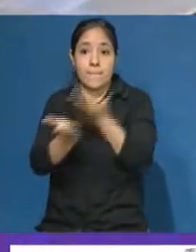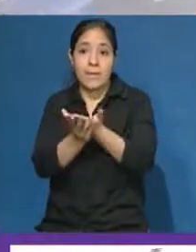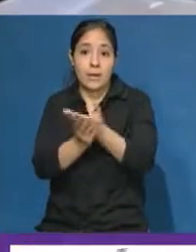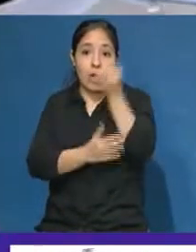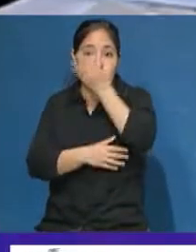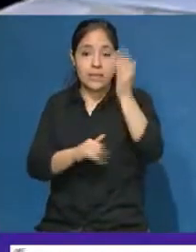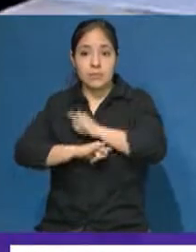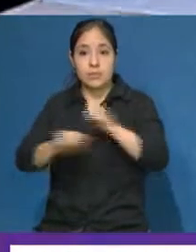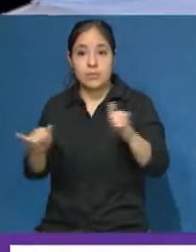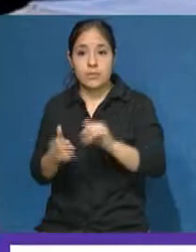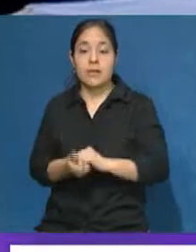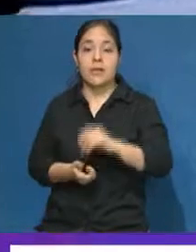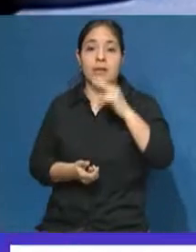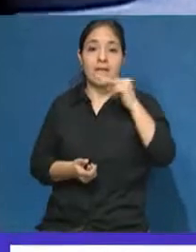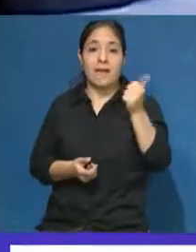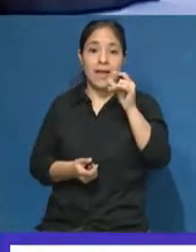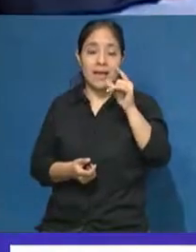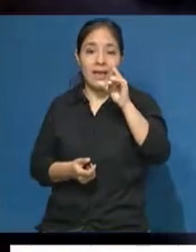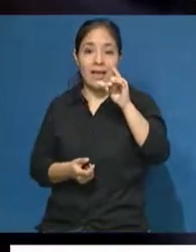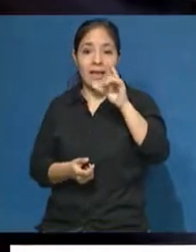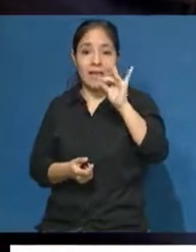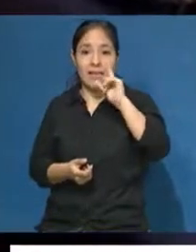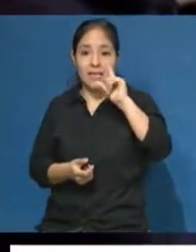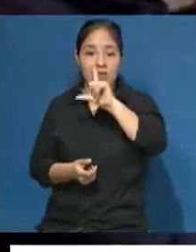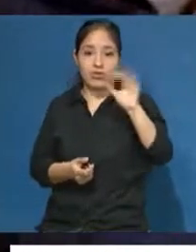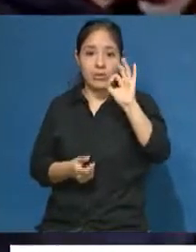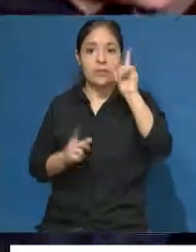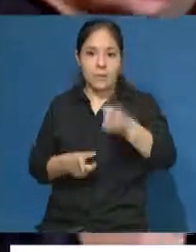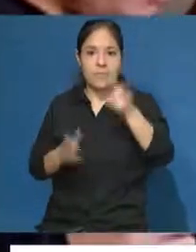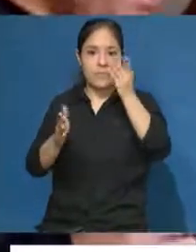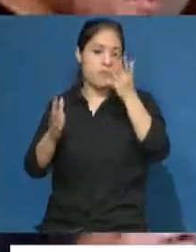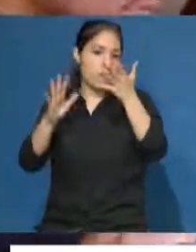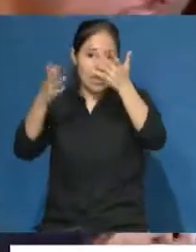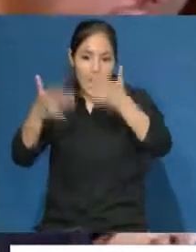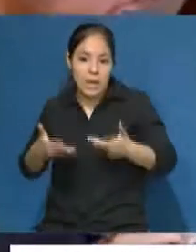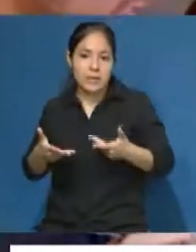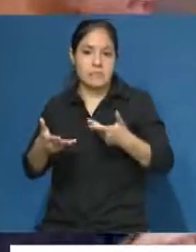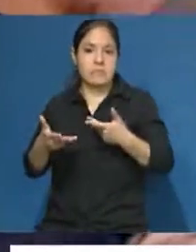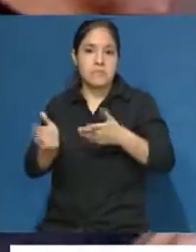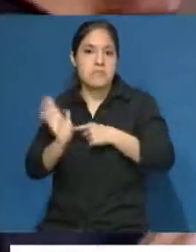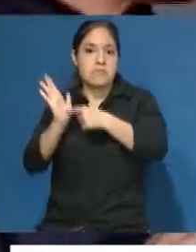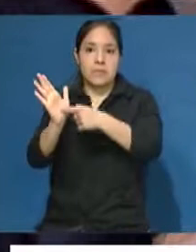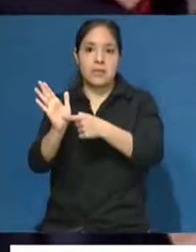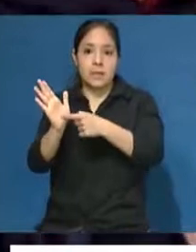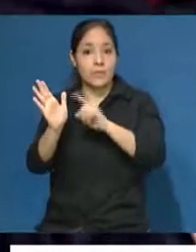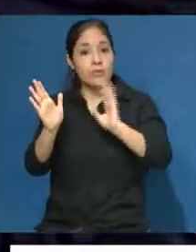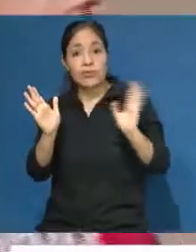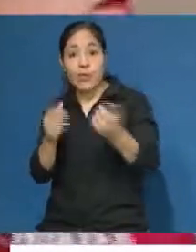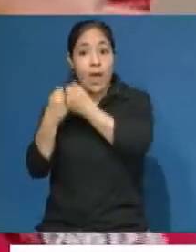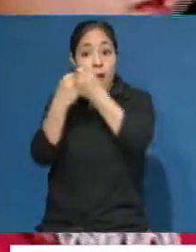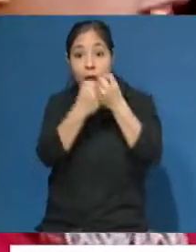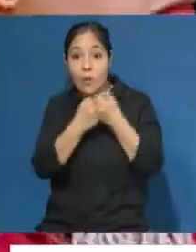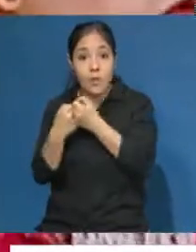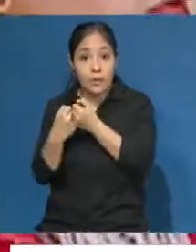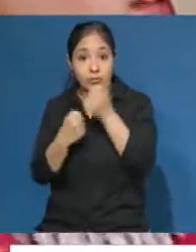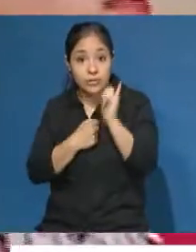diputado Vadillo me mandó una carta de documento para que lo promulgue también, es decir, para afuera todo el mundo dice estar de acuerdo, bueno, yo estoy